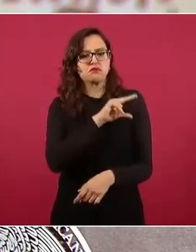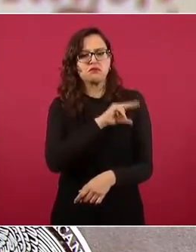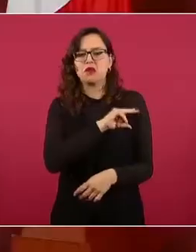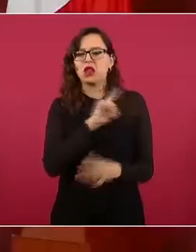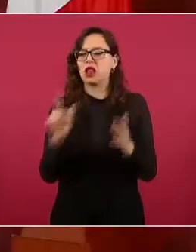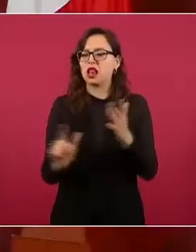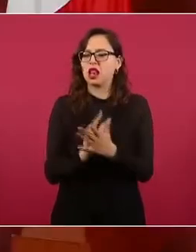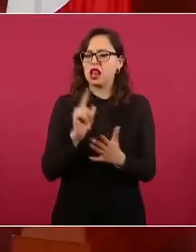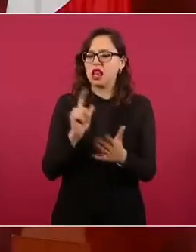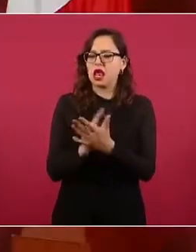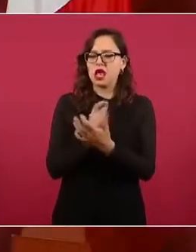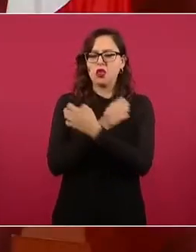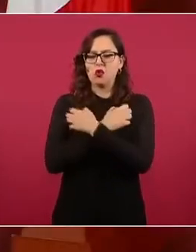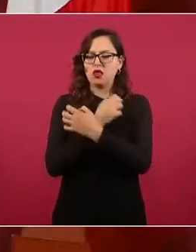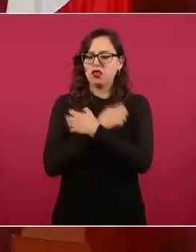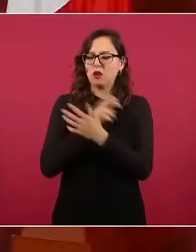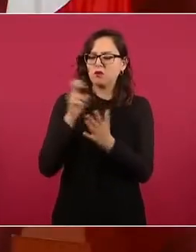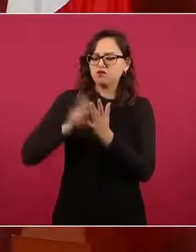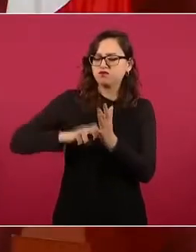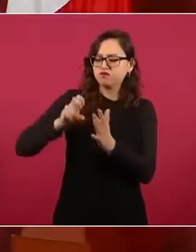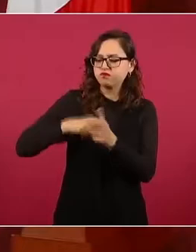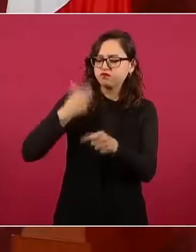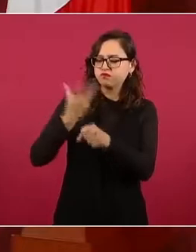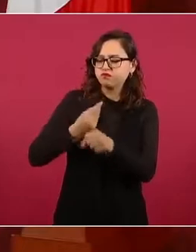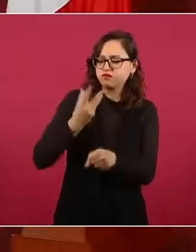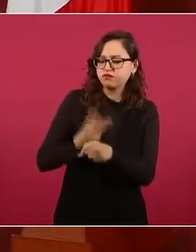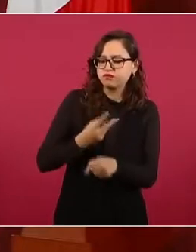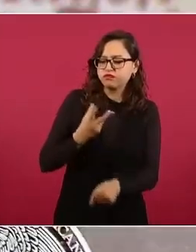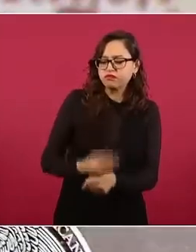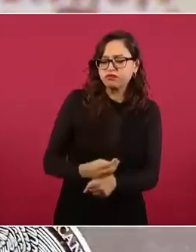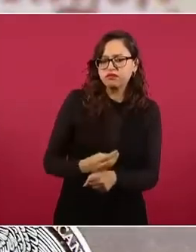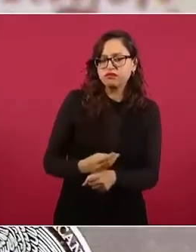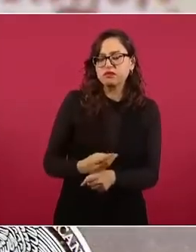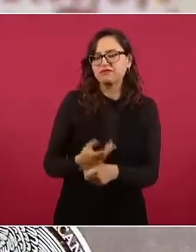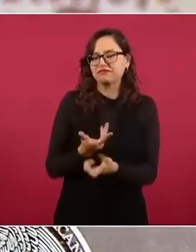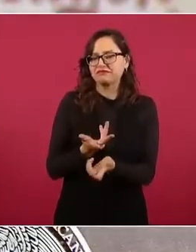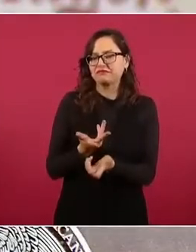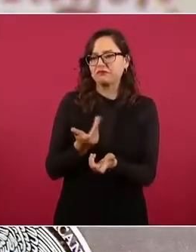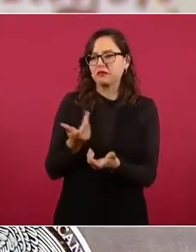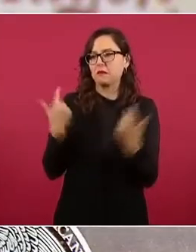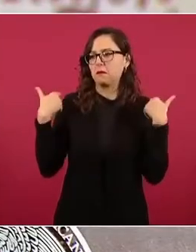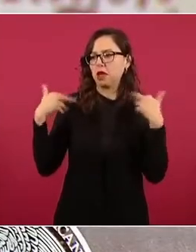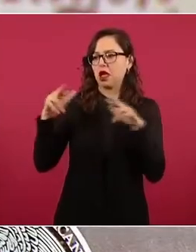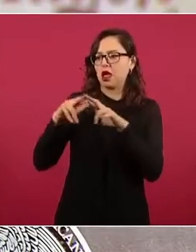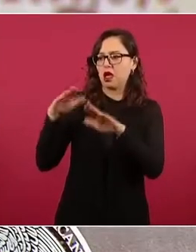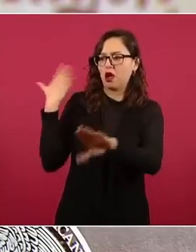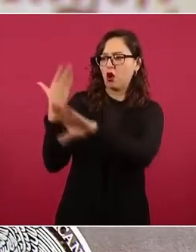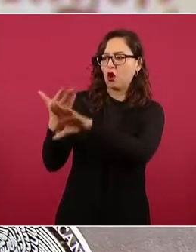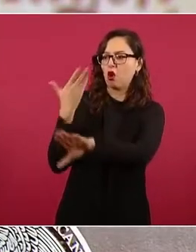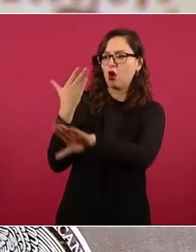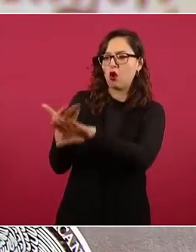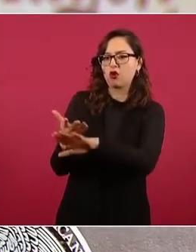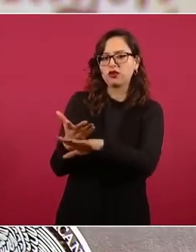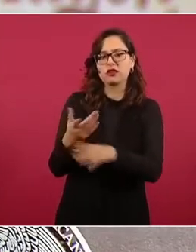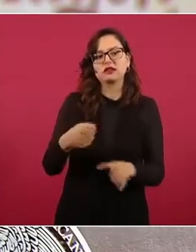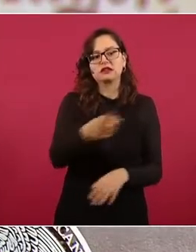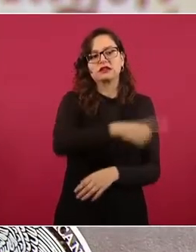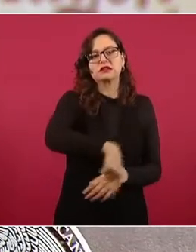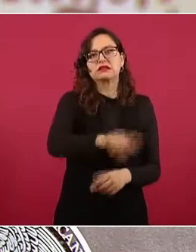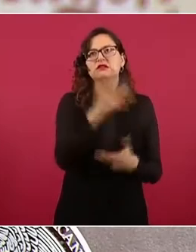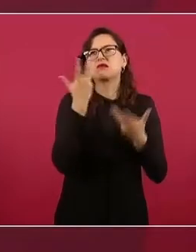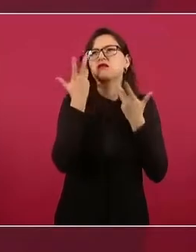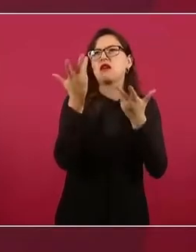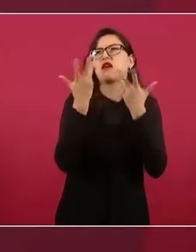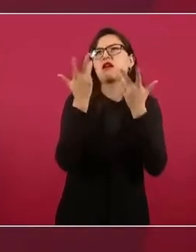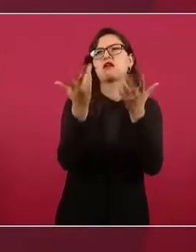La mal llamada reforma educativa, que más bien fue una reforma laboral. No cabe duda que estos personajes